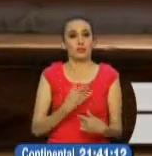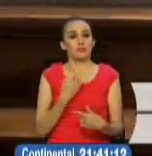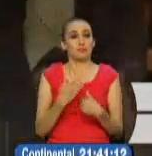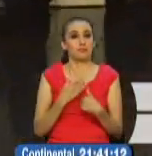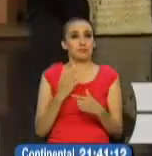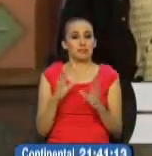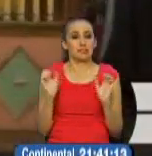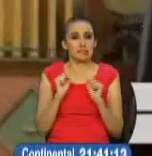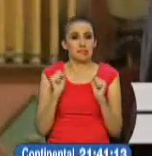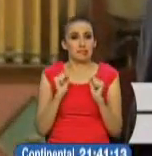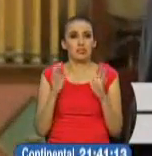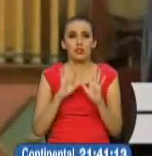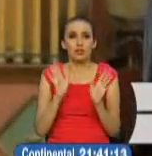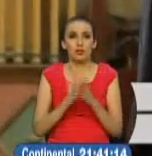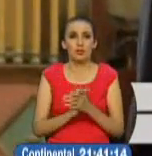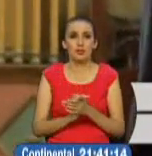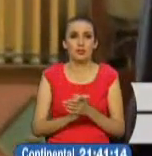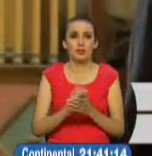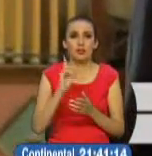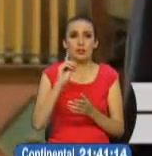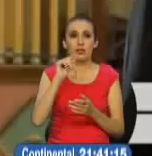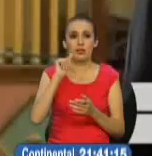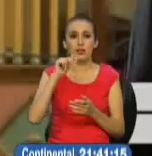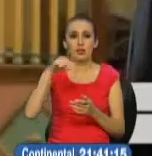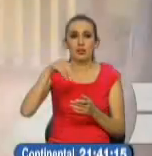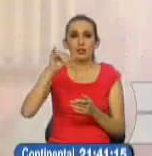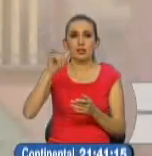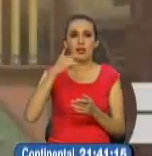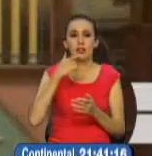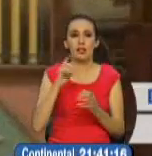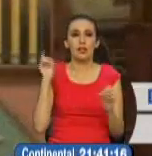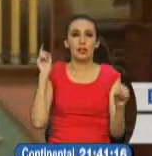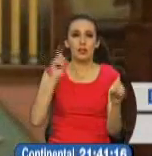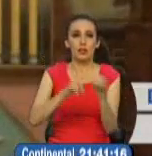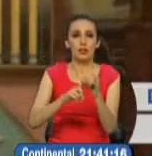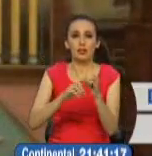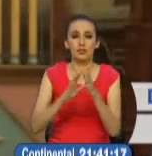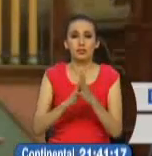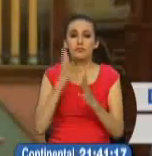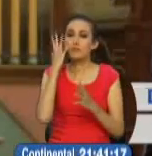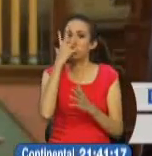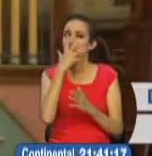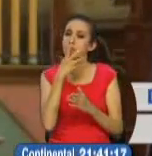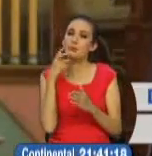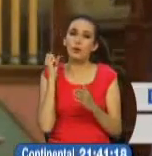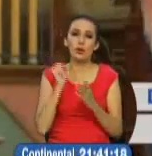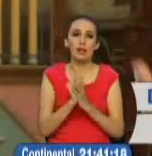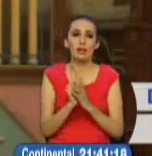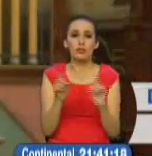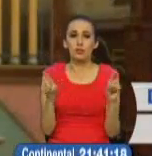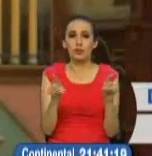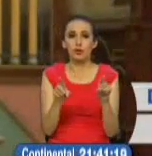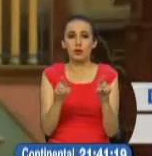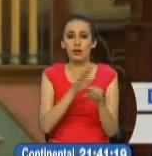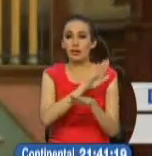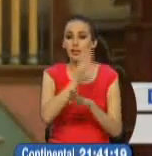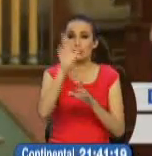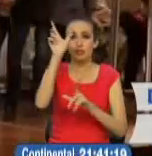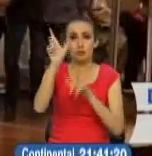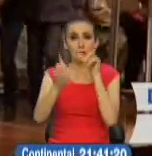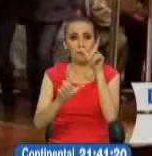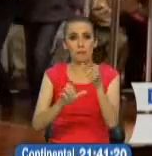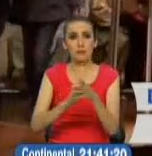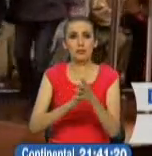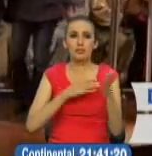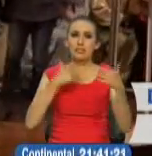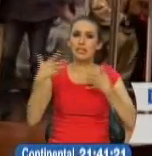no fue así. Hola, yo soy Dani Drobo, soy de la productora Andariega. Y es algo muy lindo y mágico la forma en que ellos